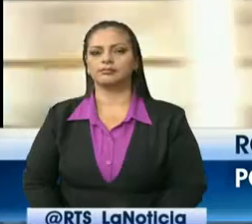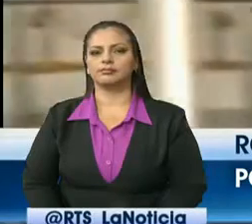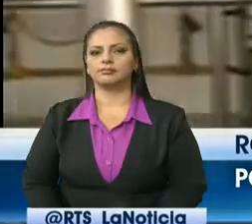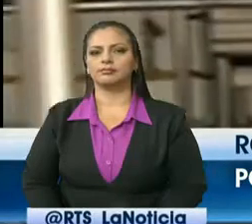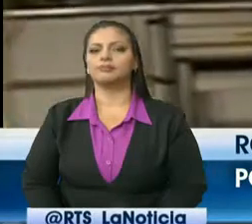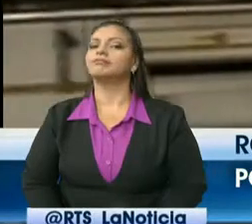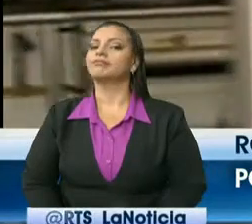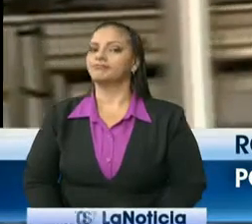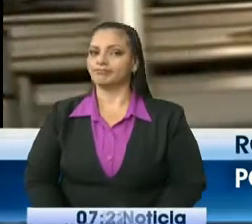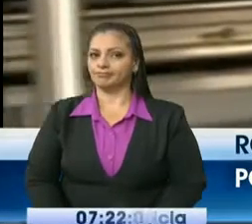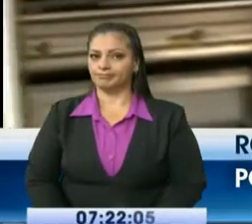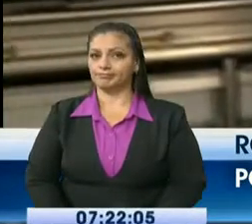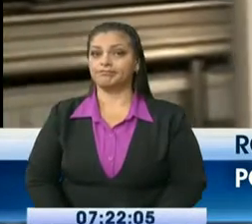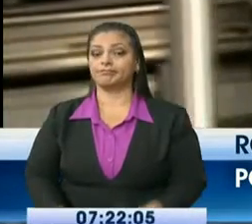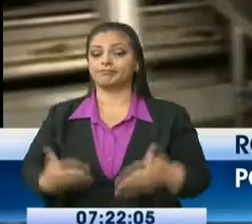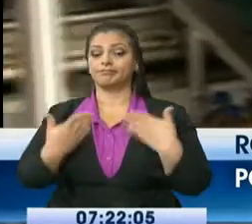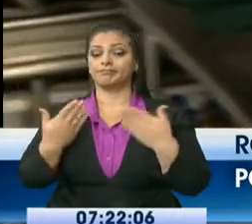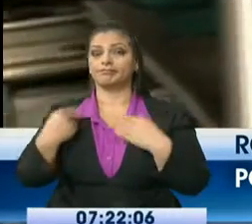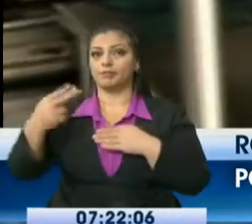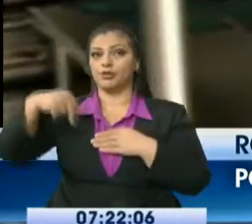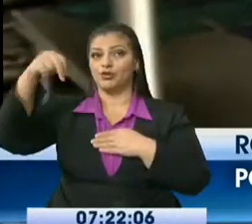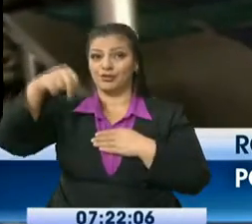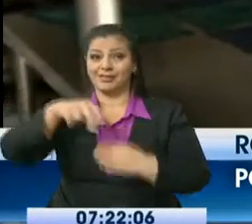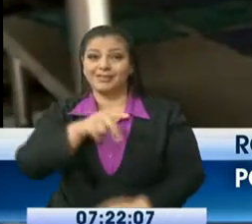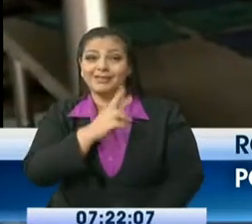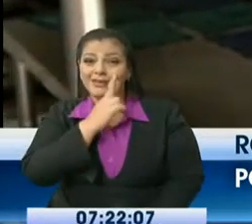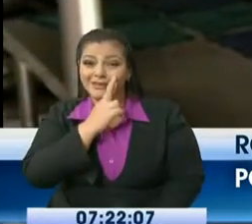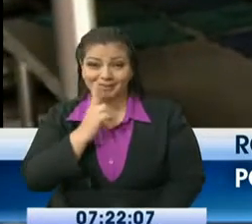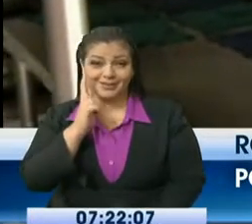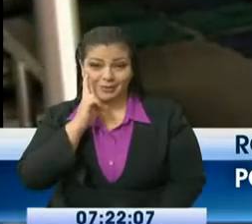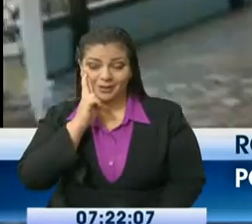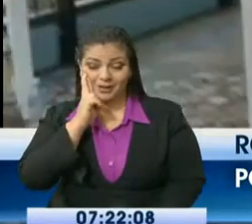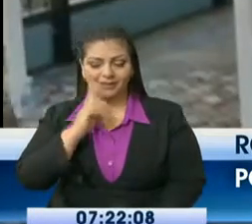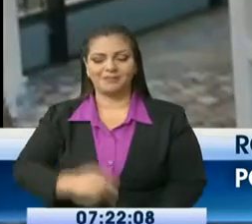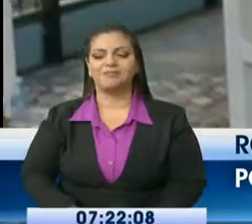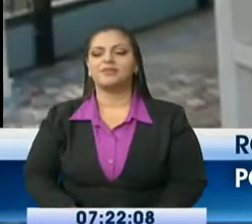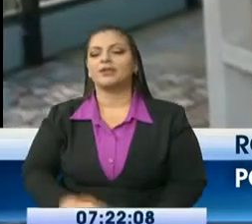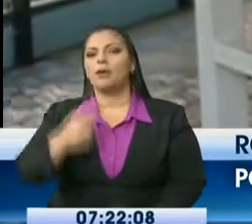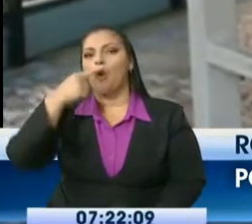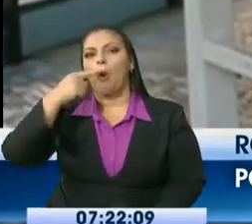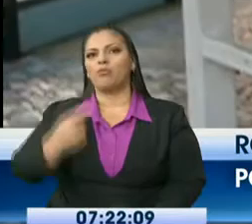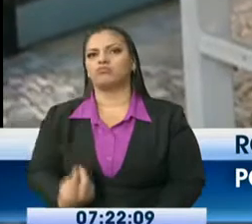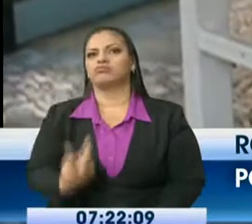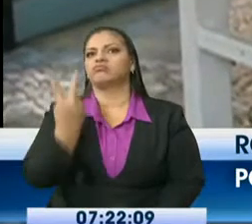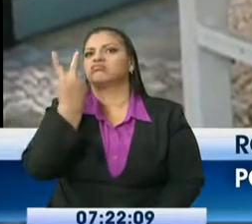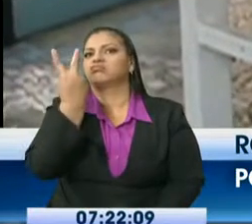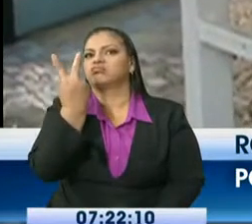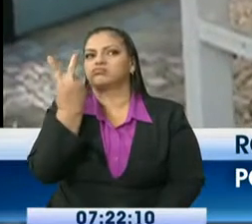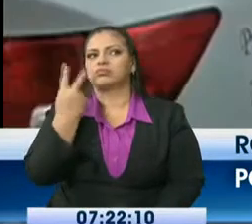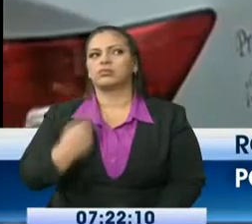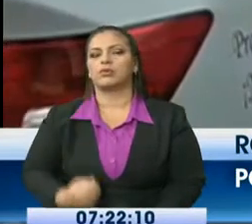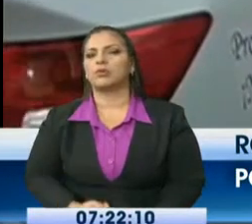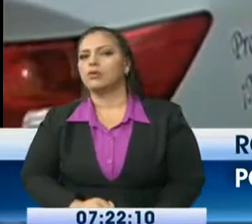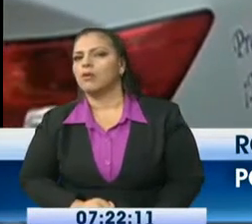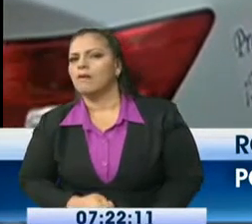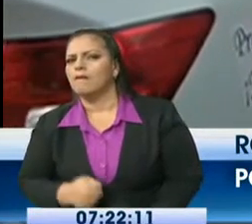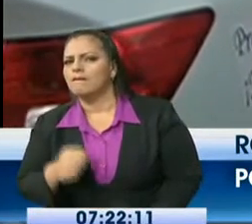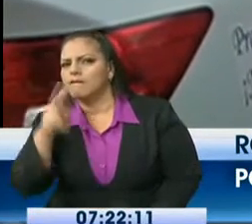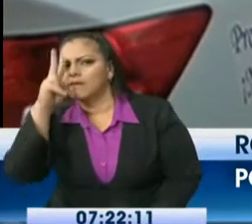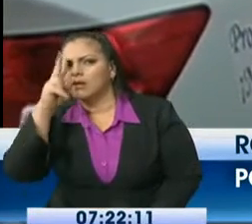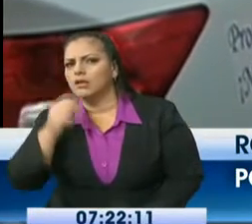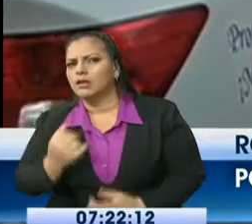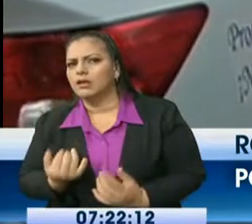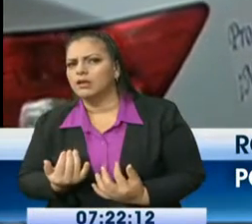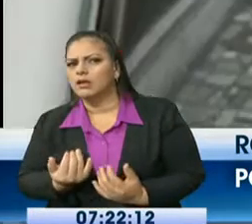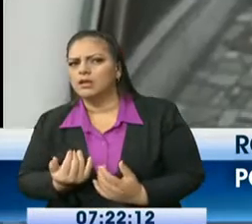El local situado al norte de Guayaquil fue visitado por los antisociales, quienes se tomaron el tiempo de esperar hasta que el último de